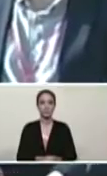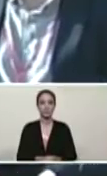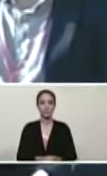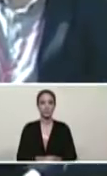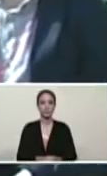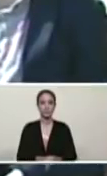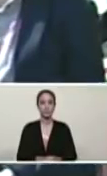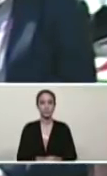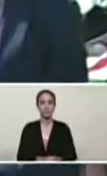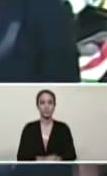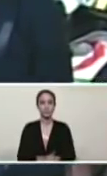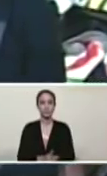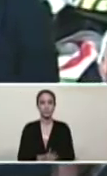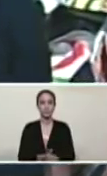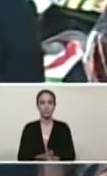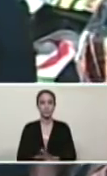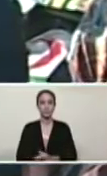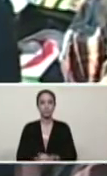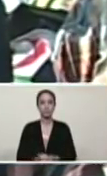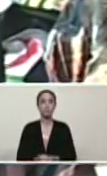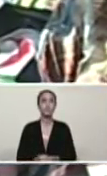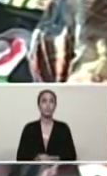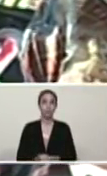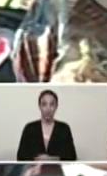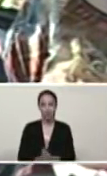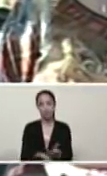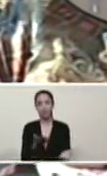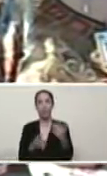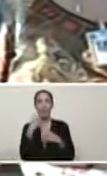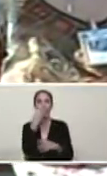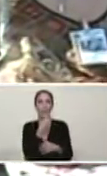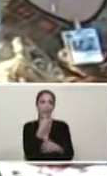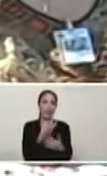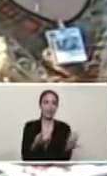Welcome. Un inglés tarzaneado, pues.